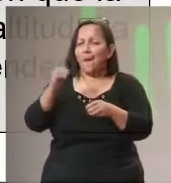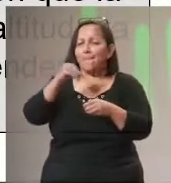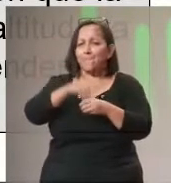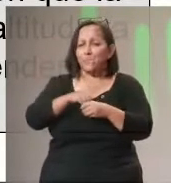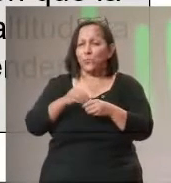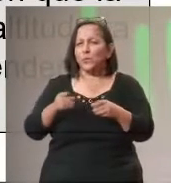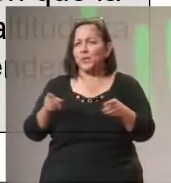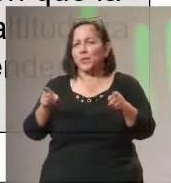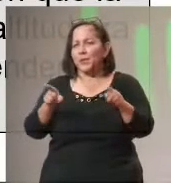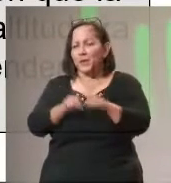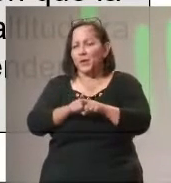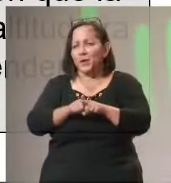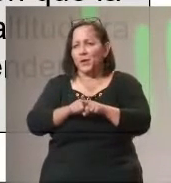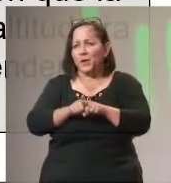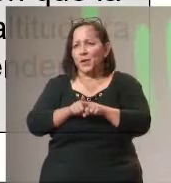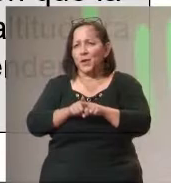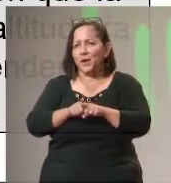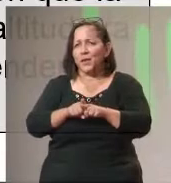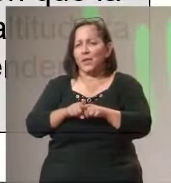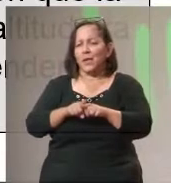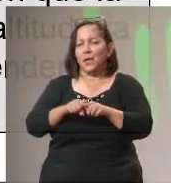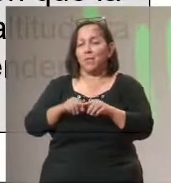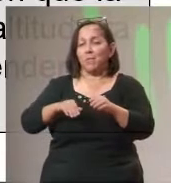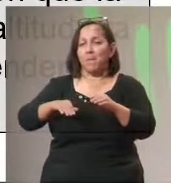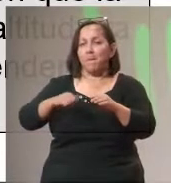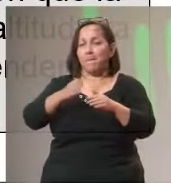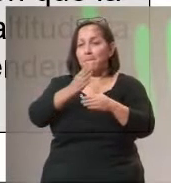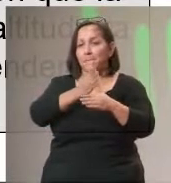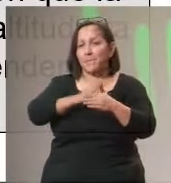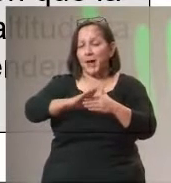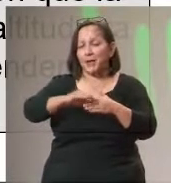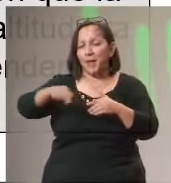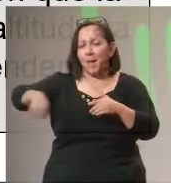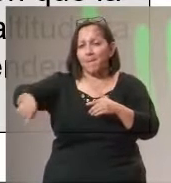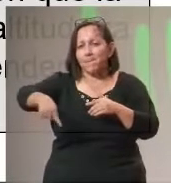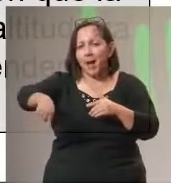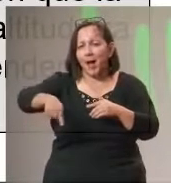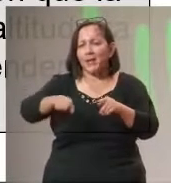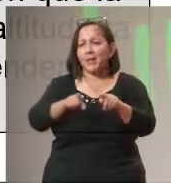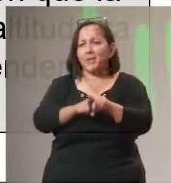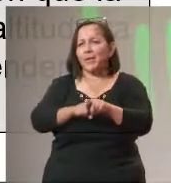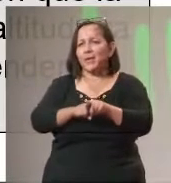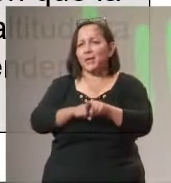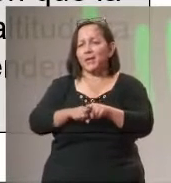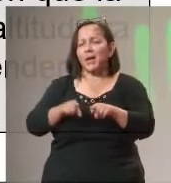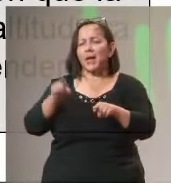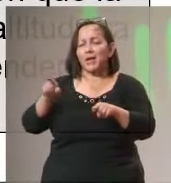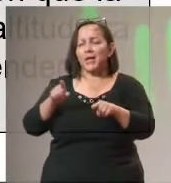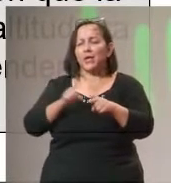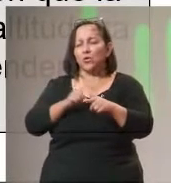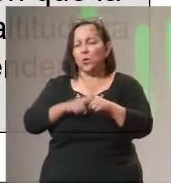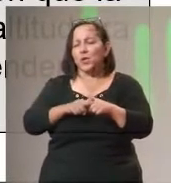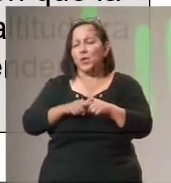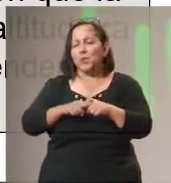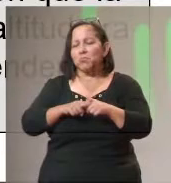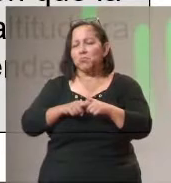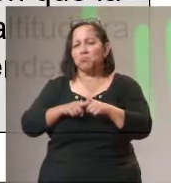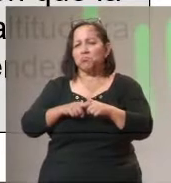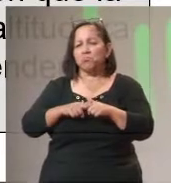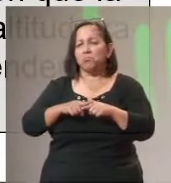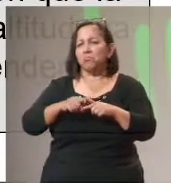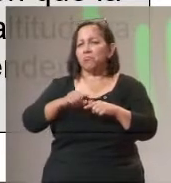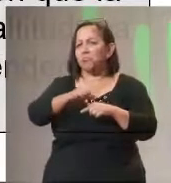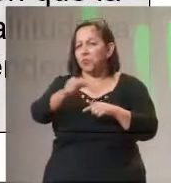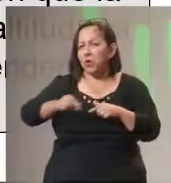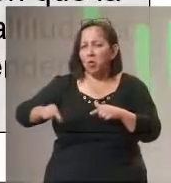zonas bajas hacia el acuífero. Actualmente pensar en esa hipótesis es difícil. Las aguas superficiales, llámese Río Quebrada